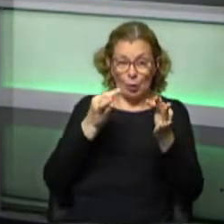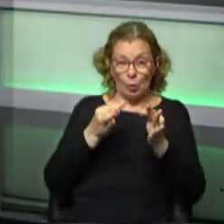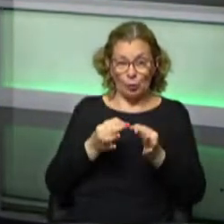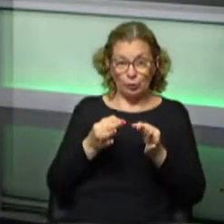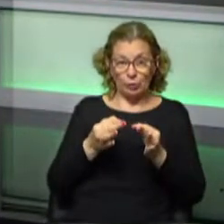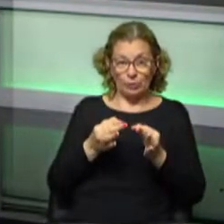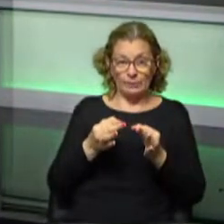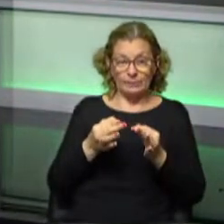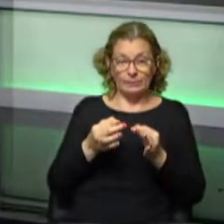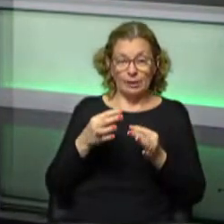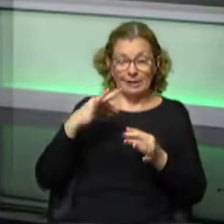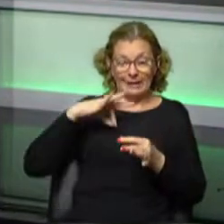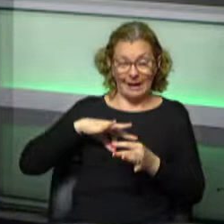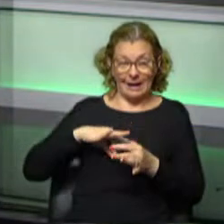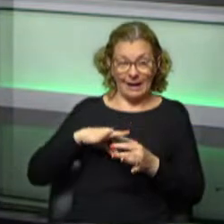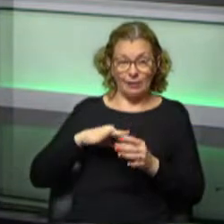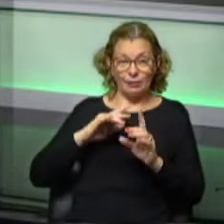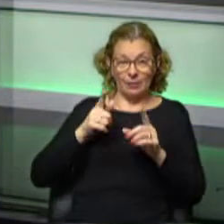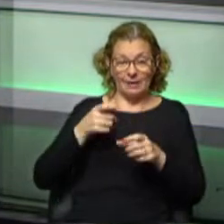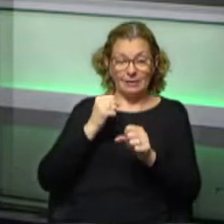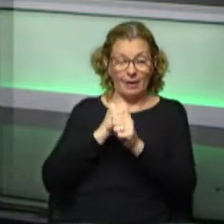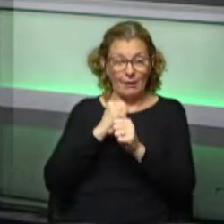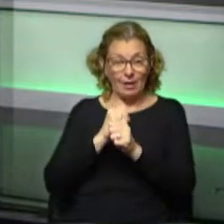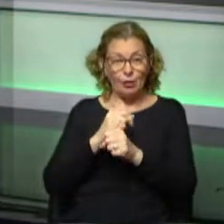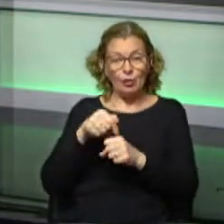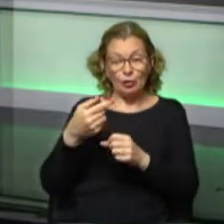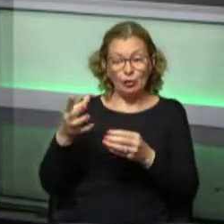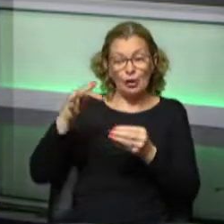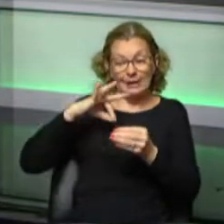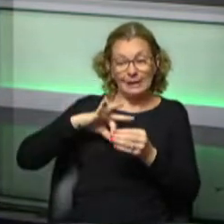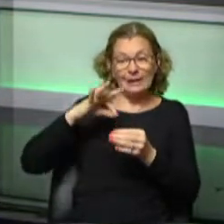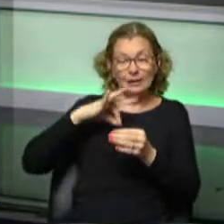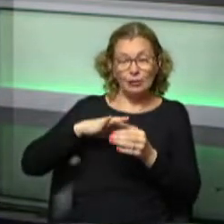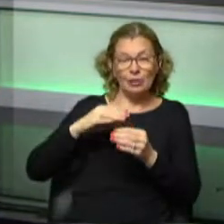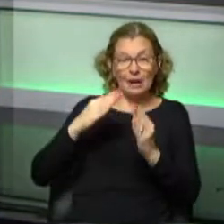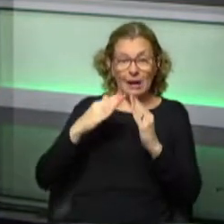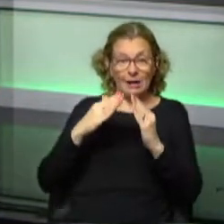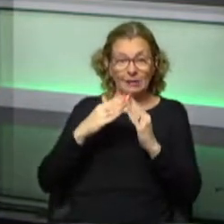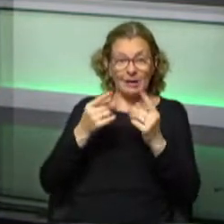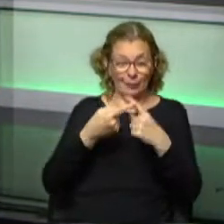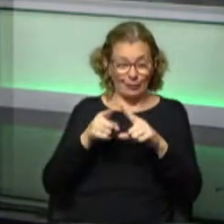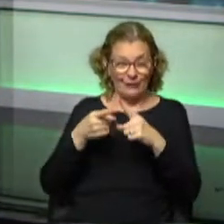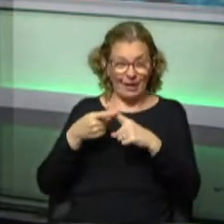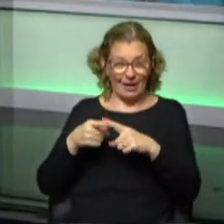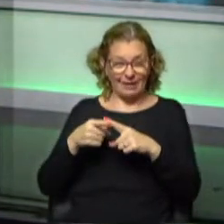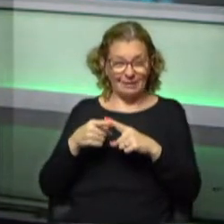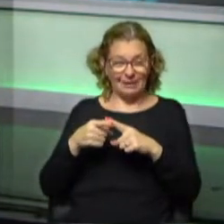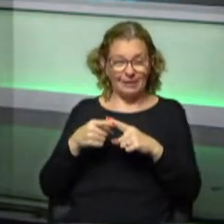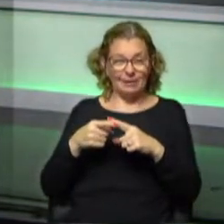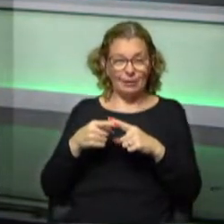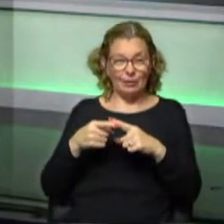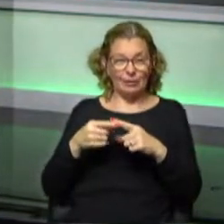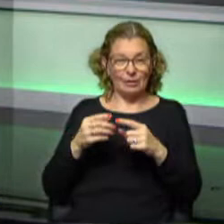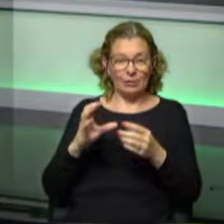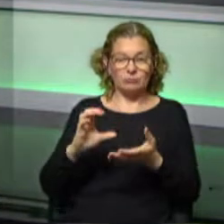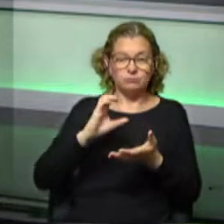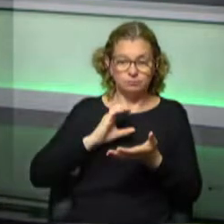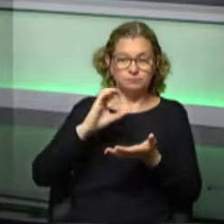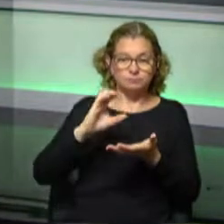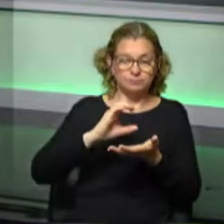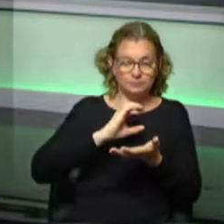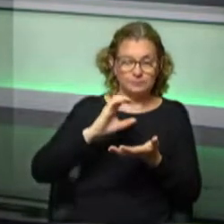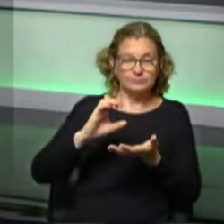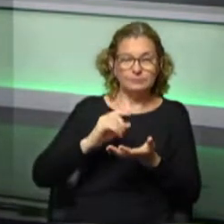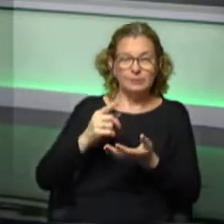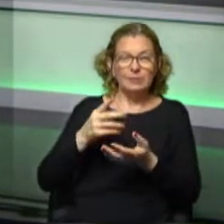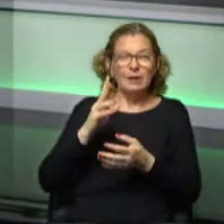los salarios confluye el empleo y otros ingresos que también tienen los hogares por otro tipo de actividades y transferencias sí para